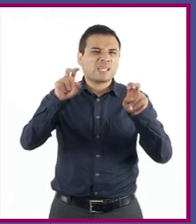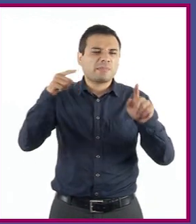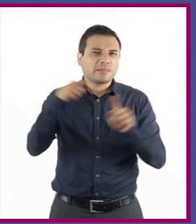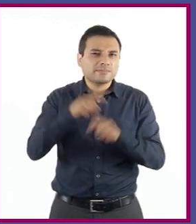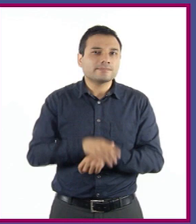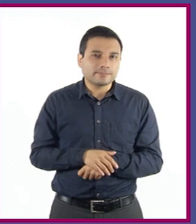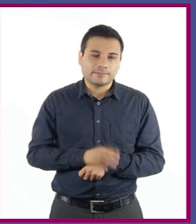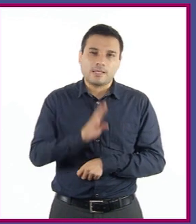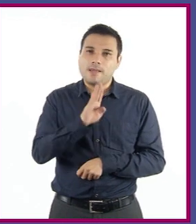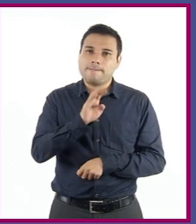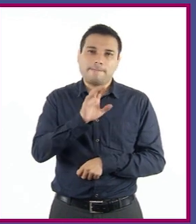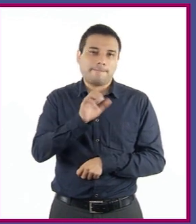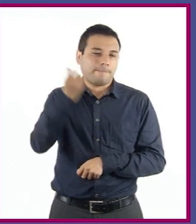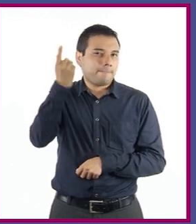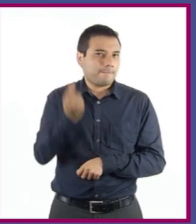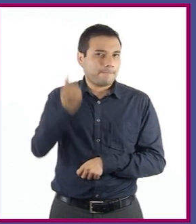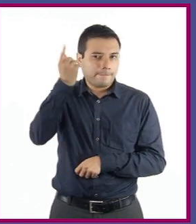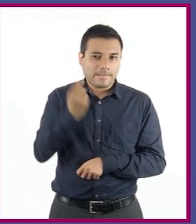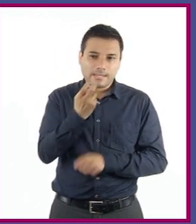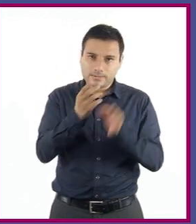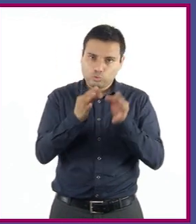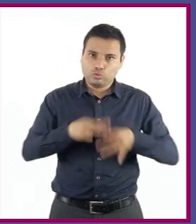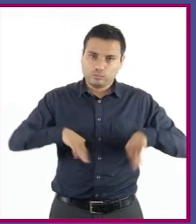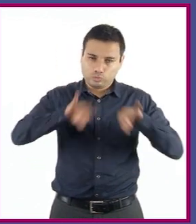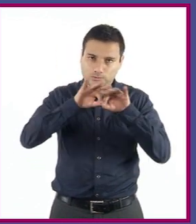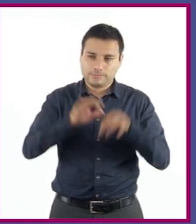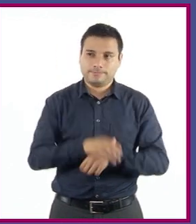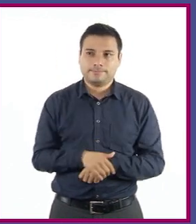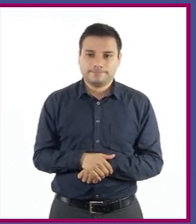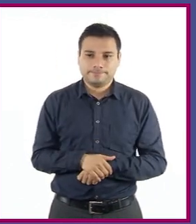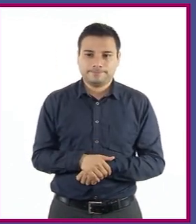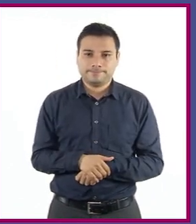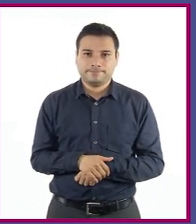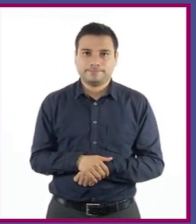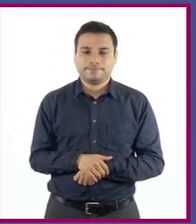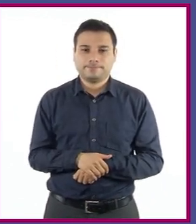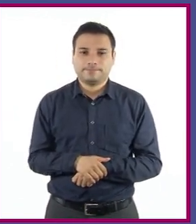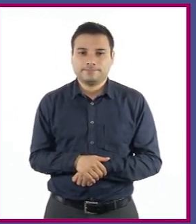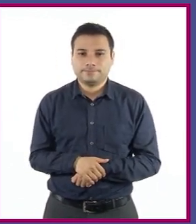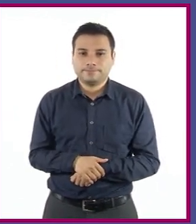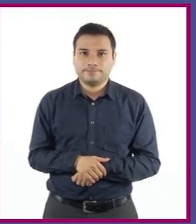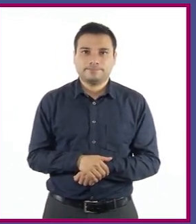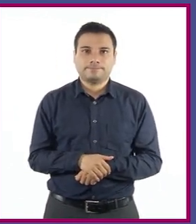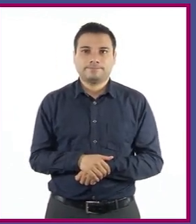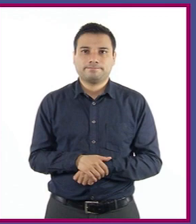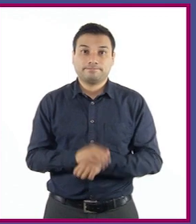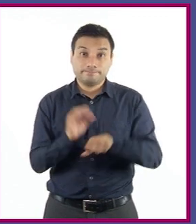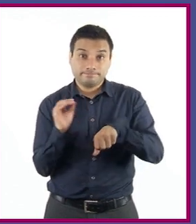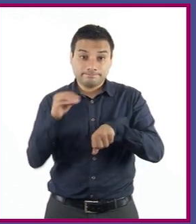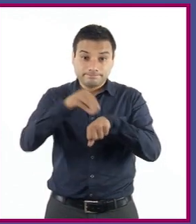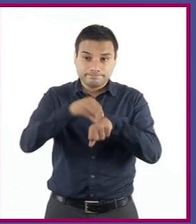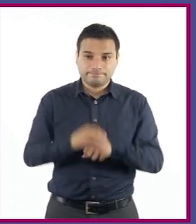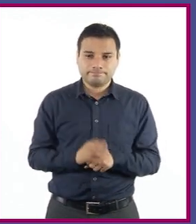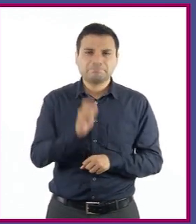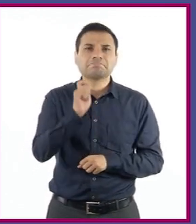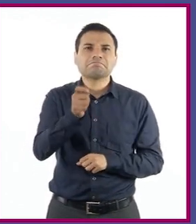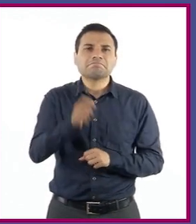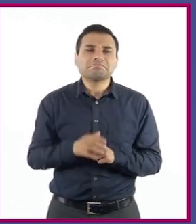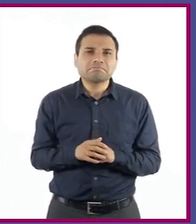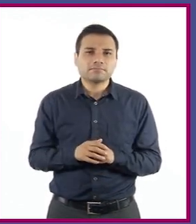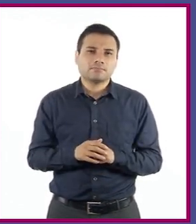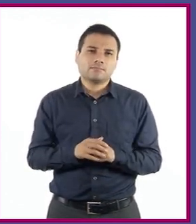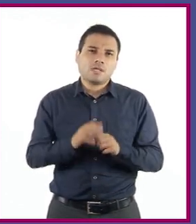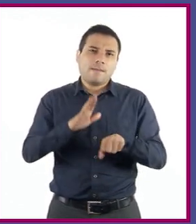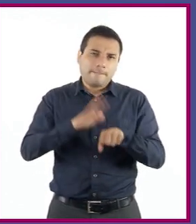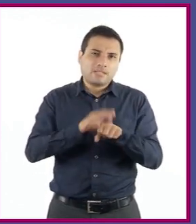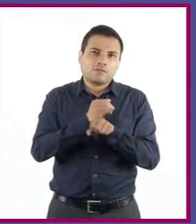alumno de secundaria es el de mayor relevancia. Adición. Agrega datos o introduce otro tema